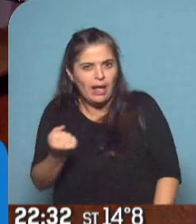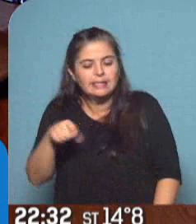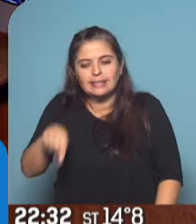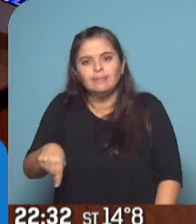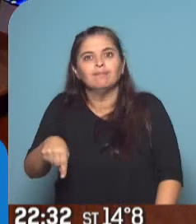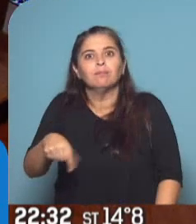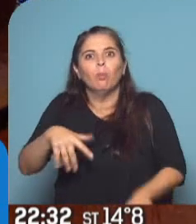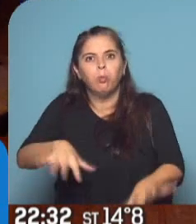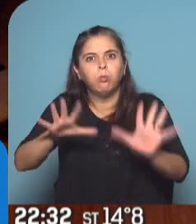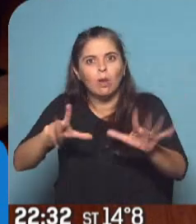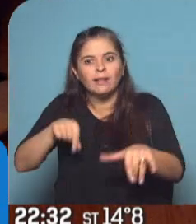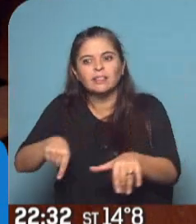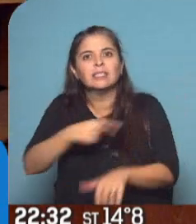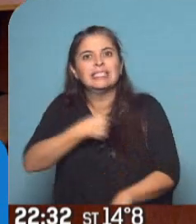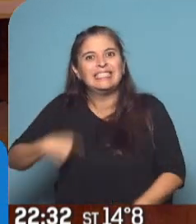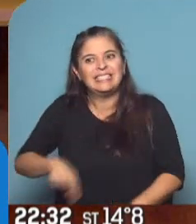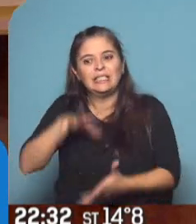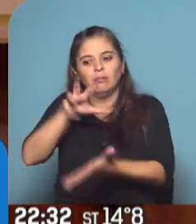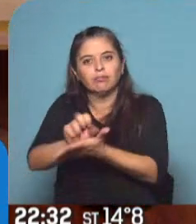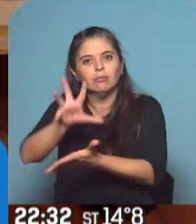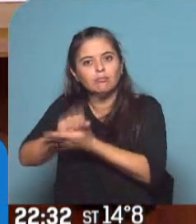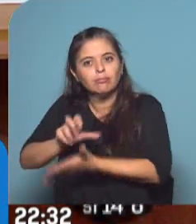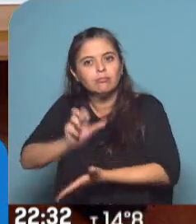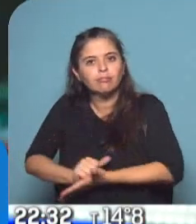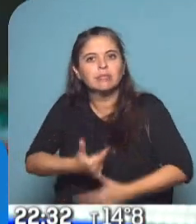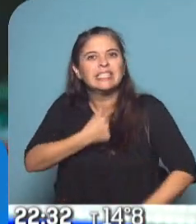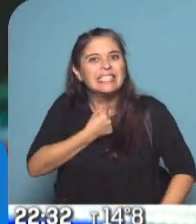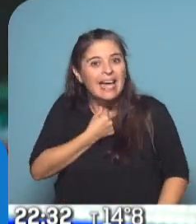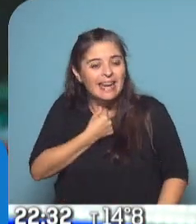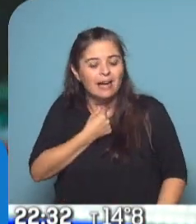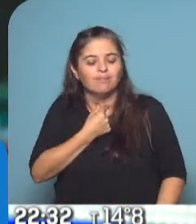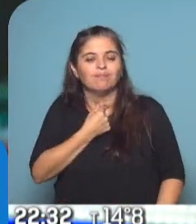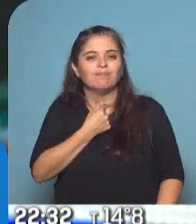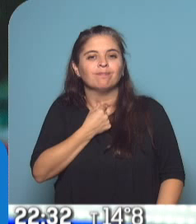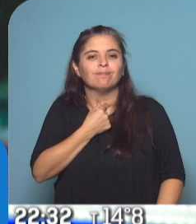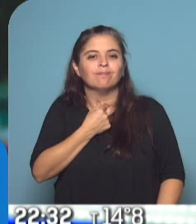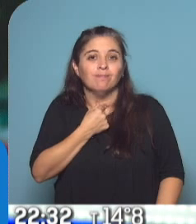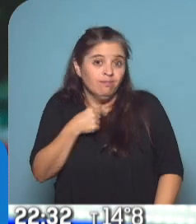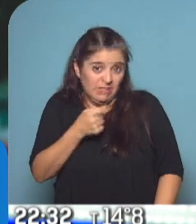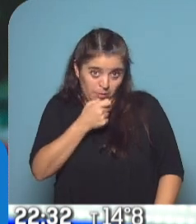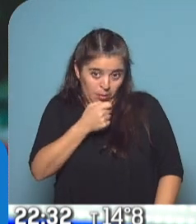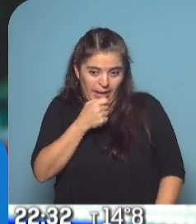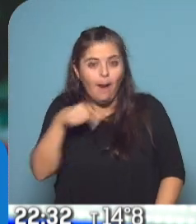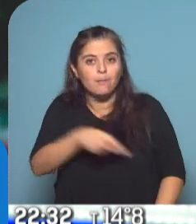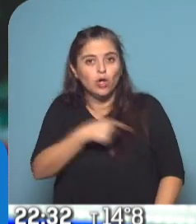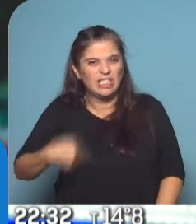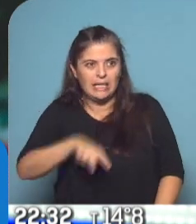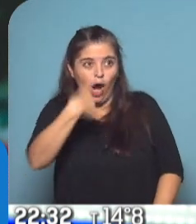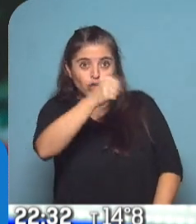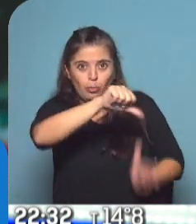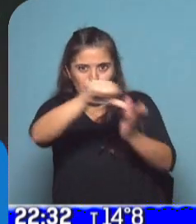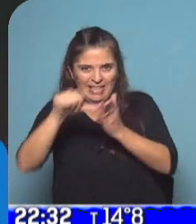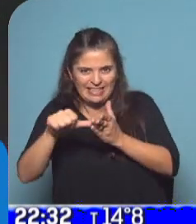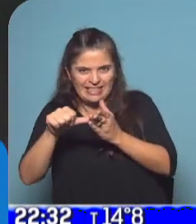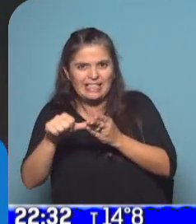monopolio de las tierras raras a nivel mundial y de no digamos vender buena parte de esos minerales al resto del mundo de